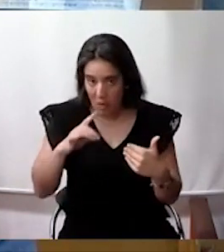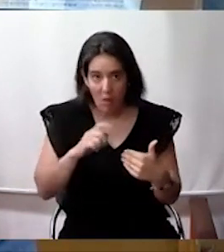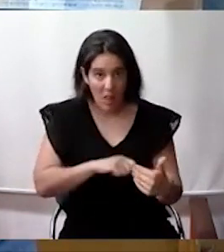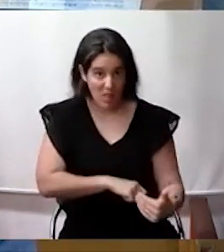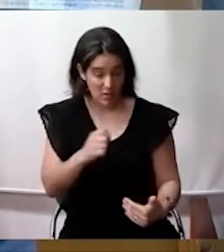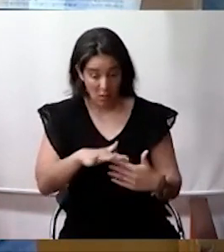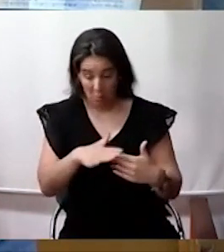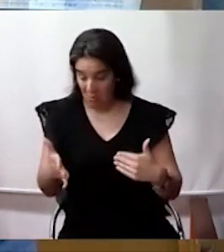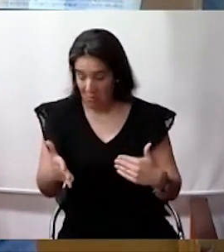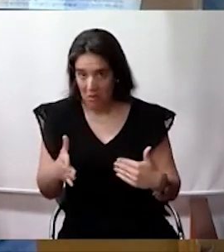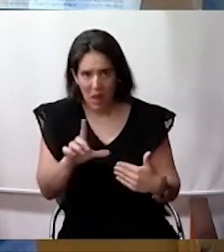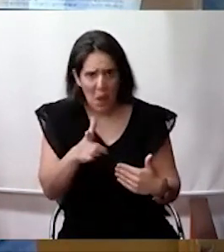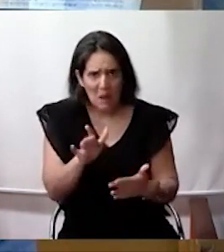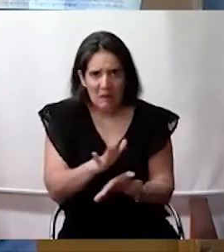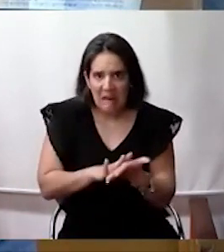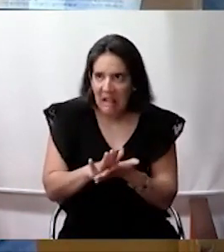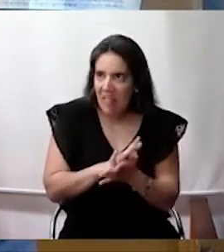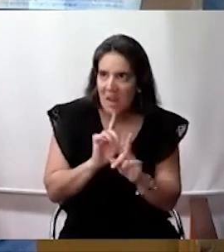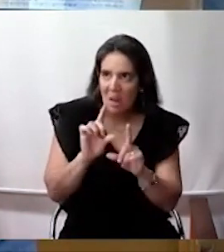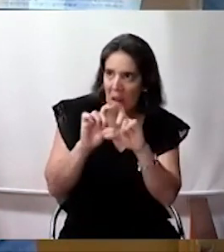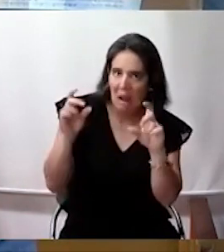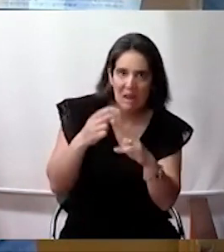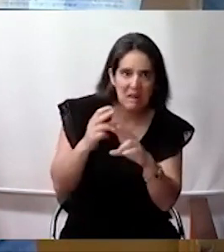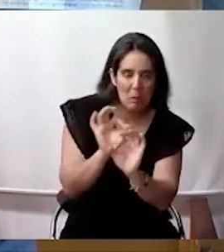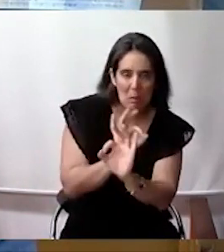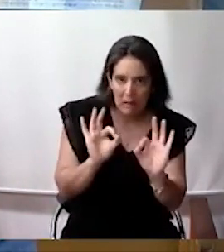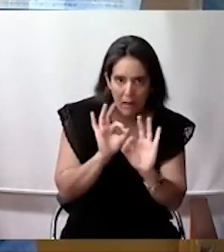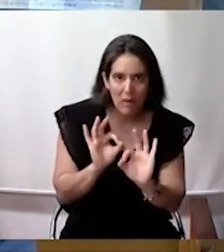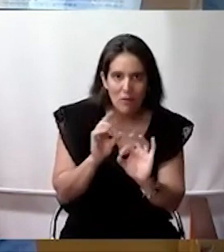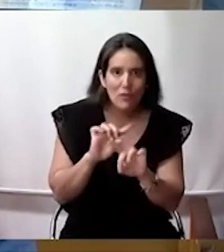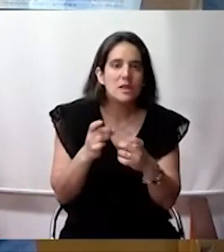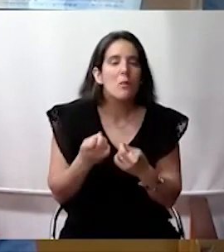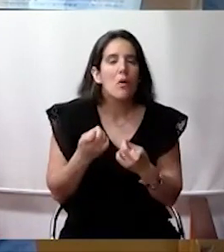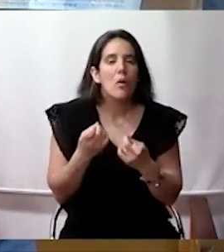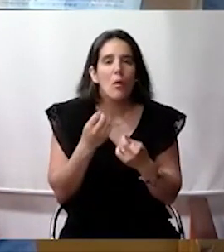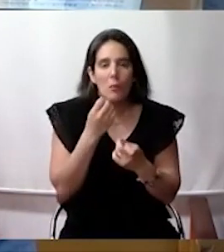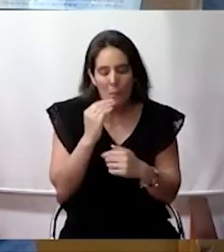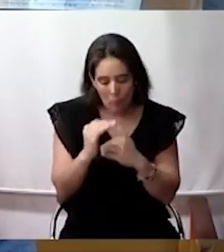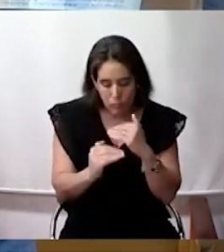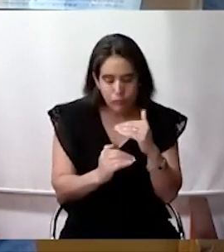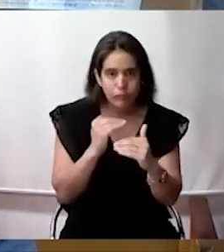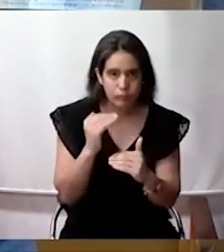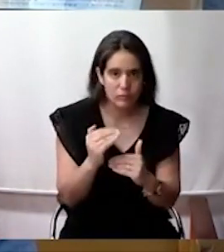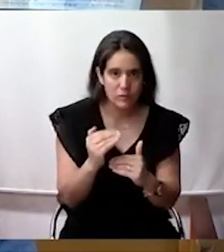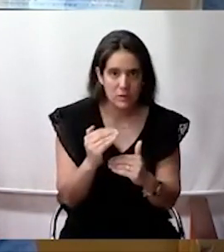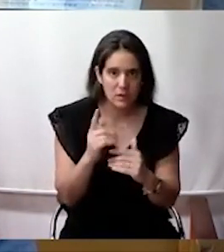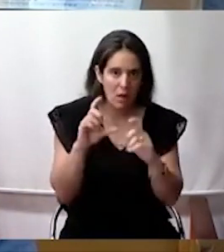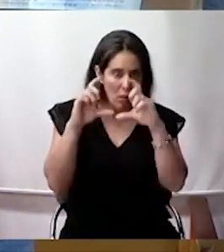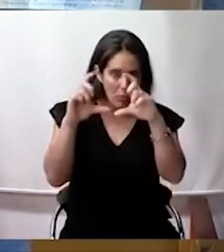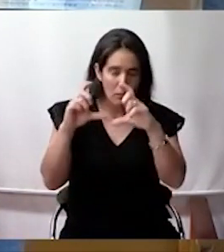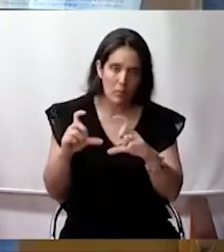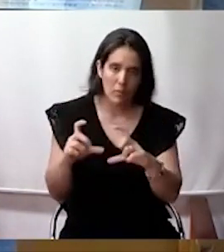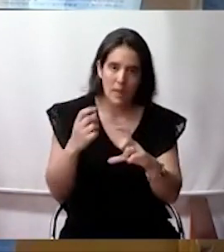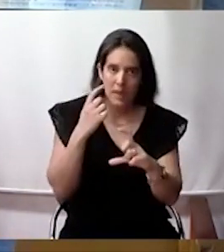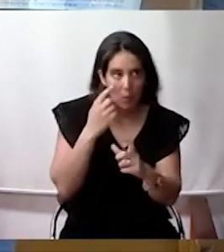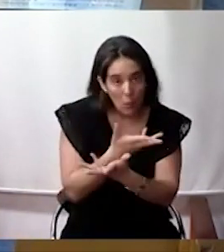libertad ni siquiera hay cartelería consideramos que es necesario avanzar en la colocación de los carteles que